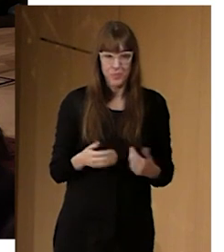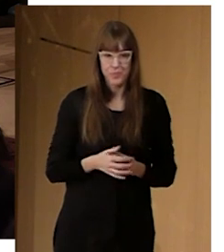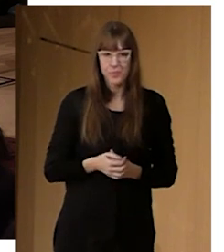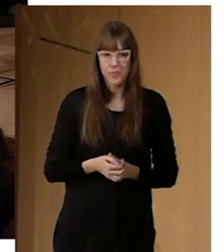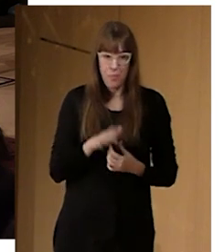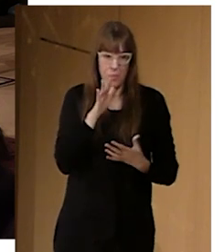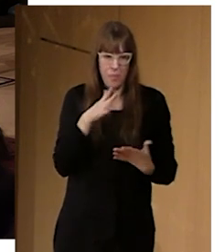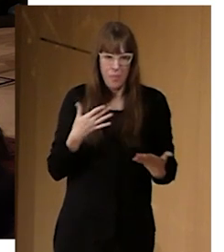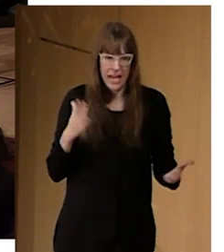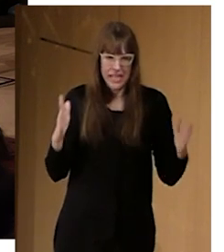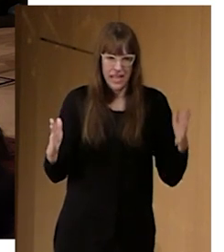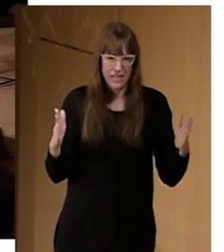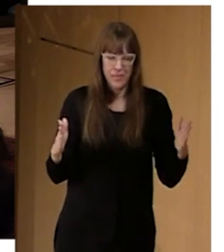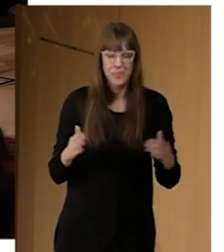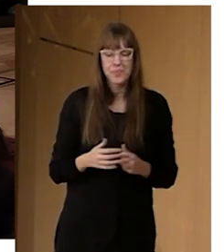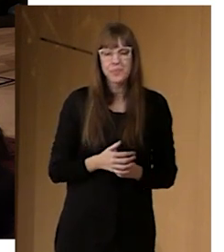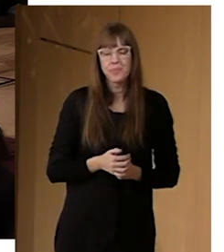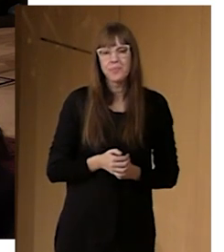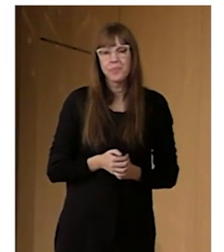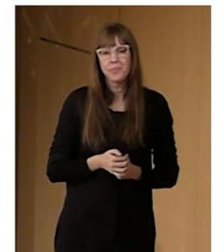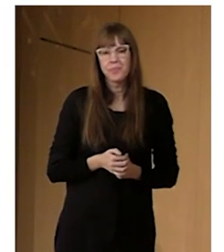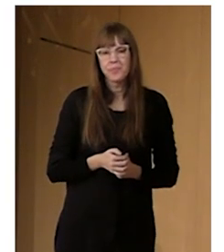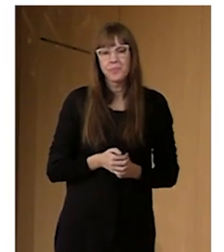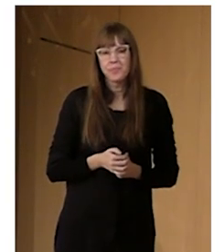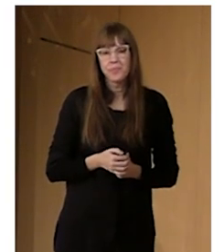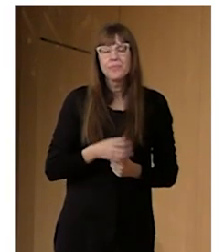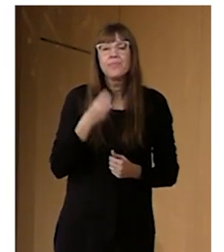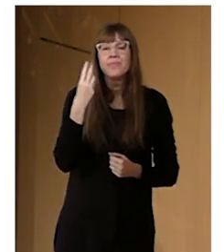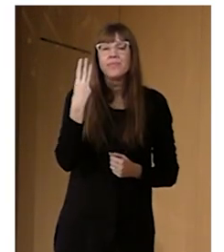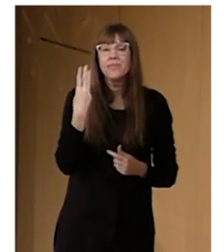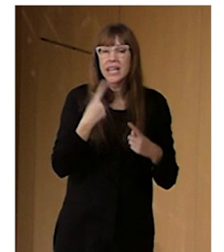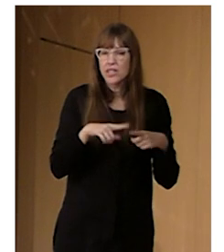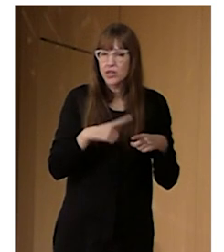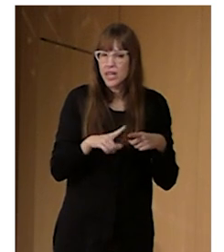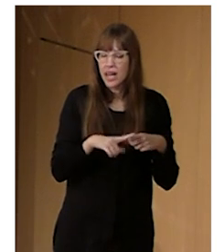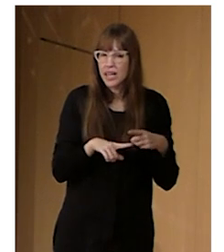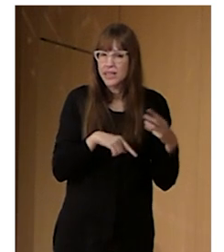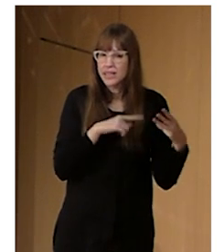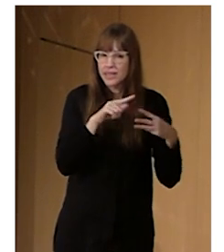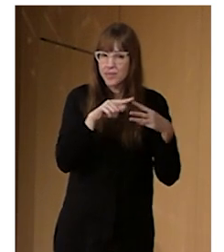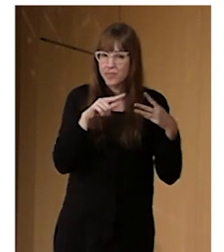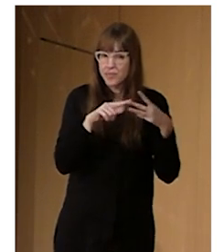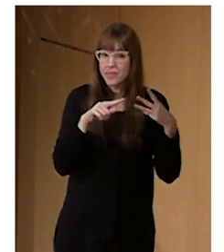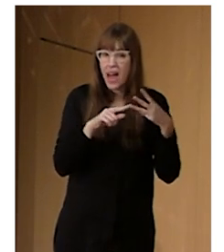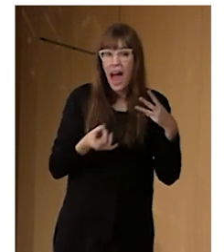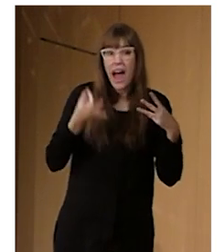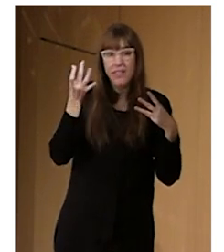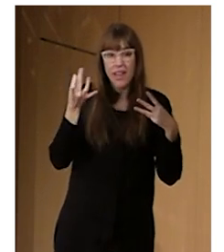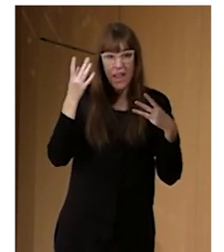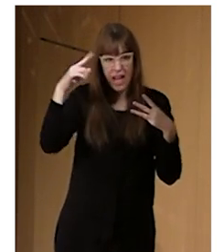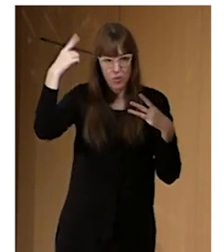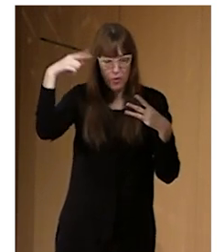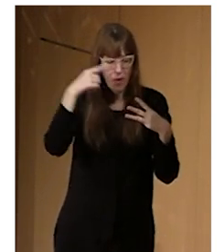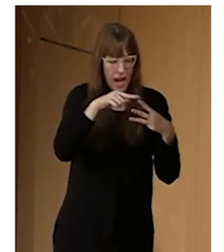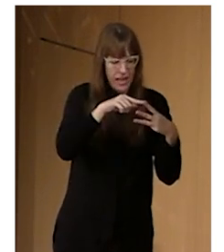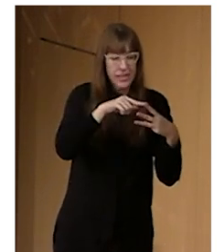que nos ocupa ahora mismo que es las tres grandes bloques de actividad cultural por un